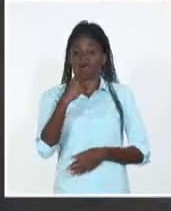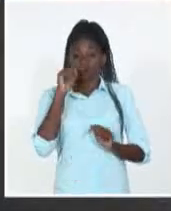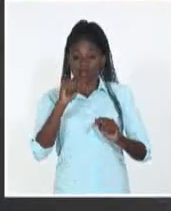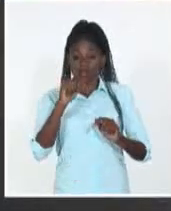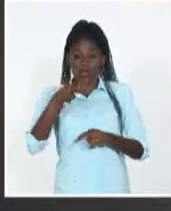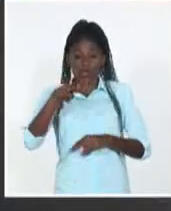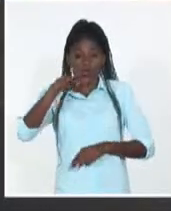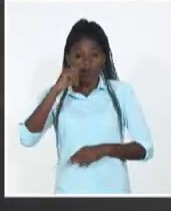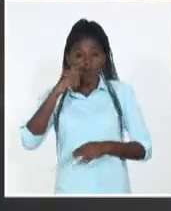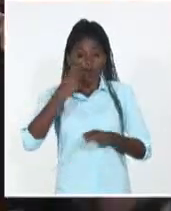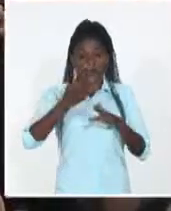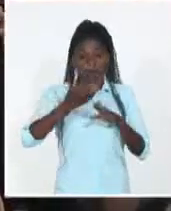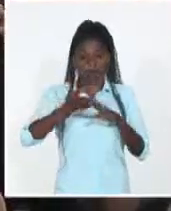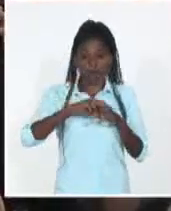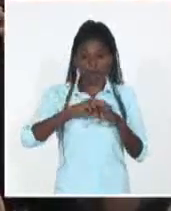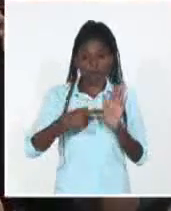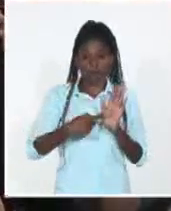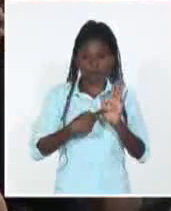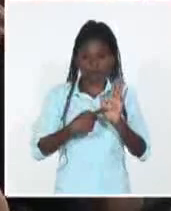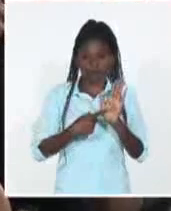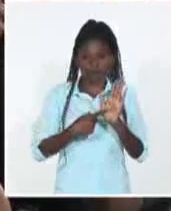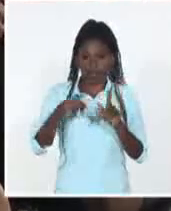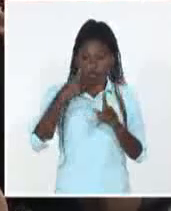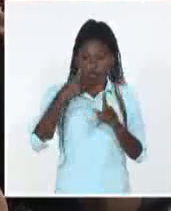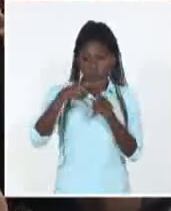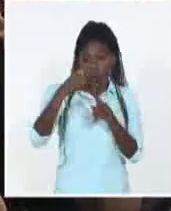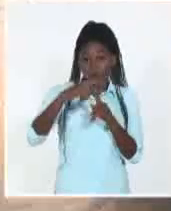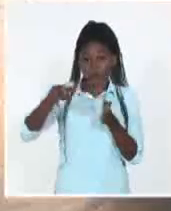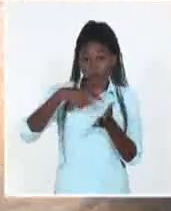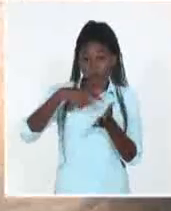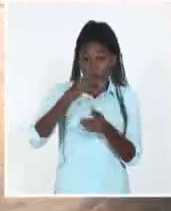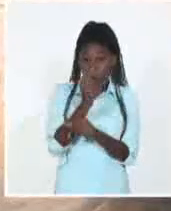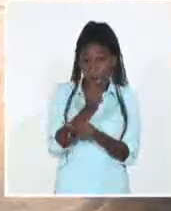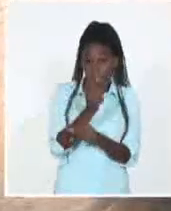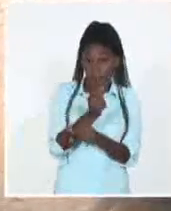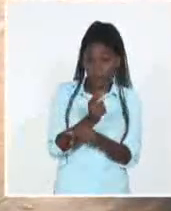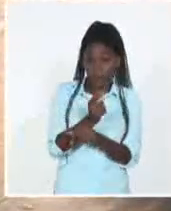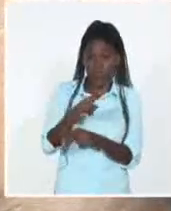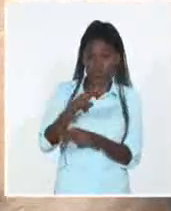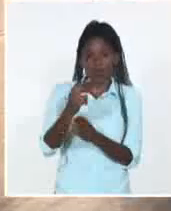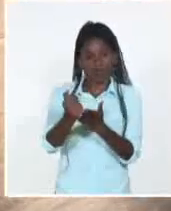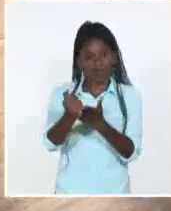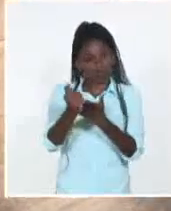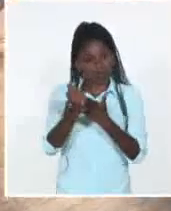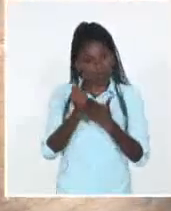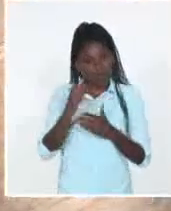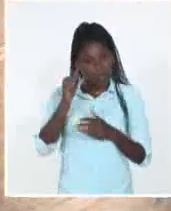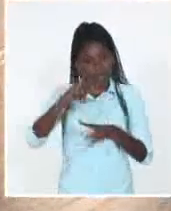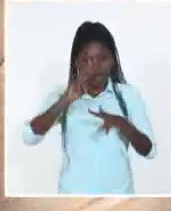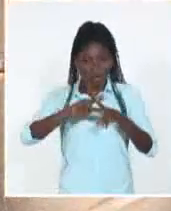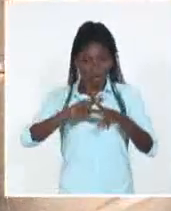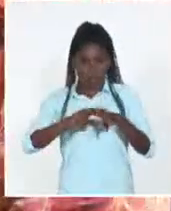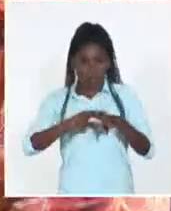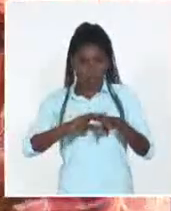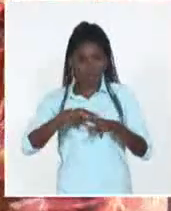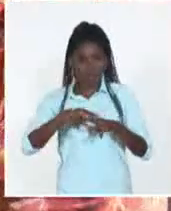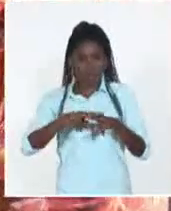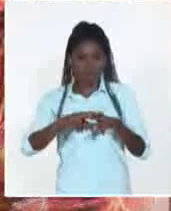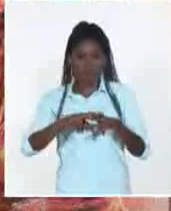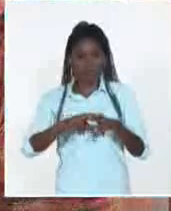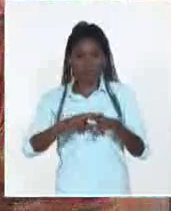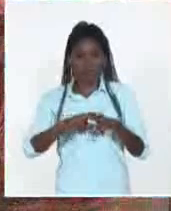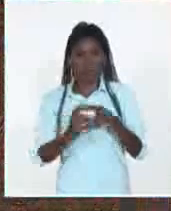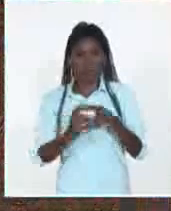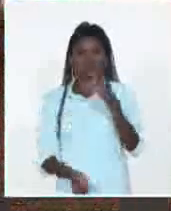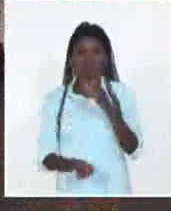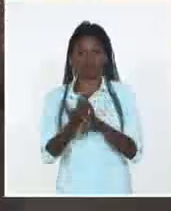de presentaciones. El coreógrafo británico Ben Stevenson vuelve a colaborar desde La Habana con el estreno de sus obras